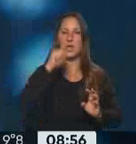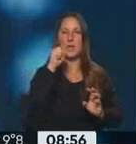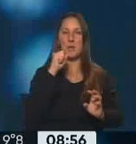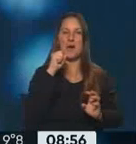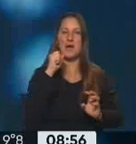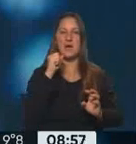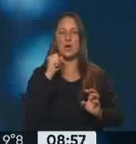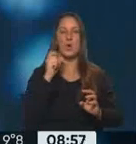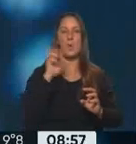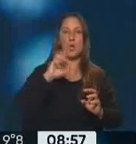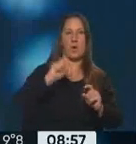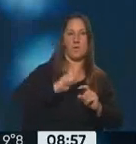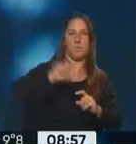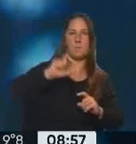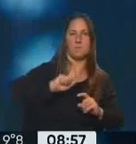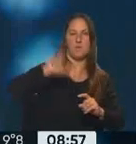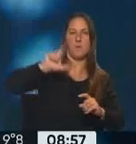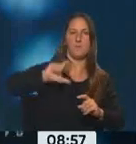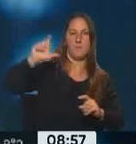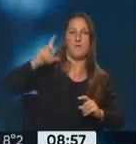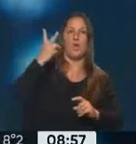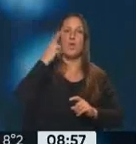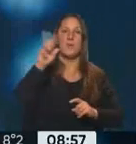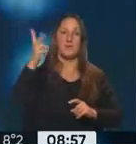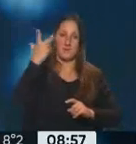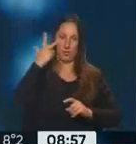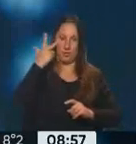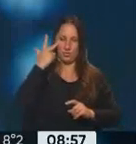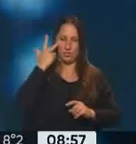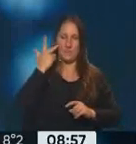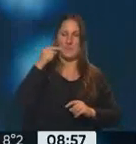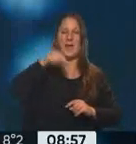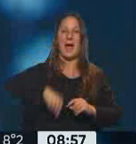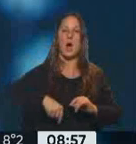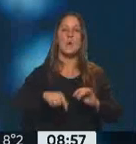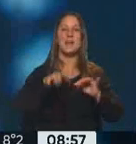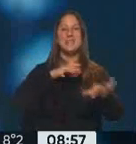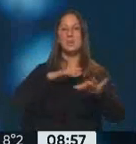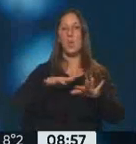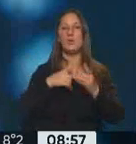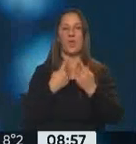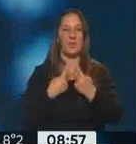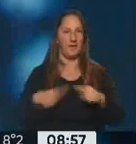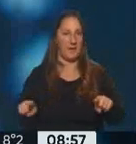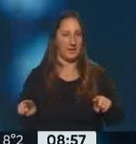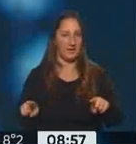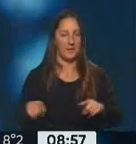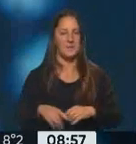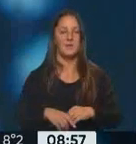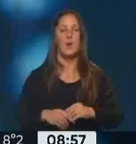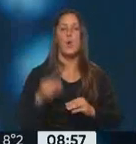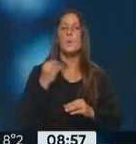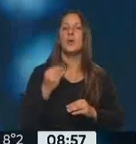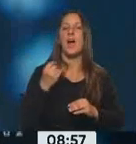veíamos esos saltos del dólar está coraje del 2018 lo cierto es que ahora es una situación distinta porque porque tiene